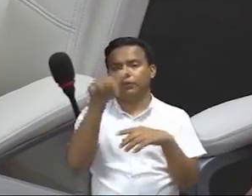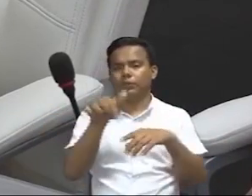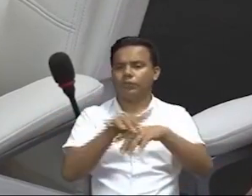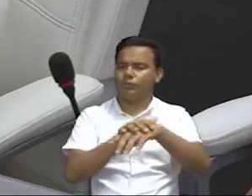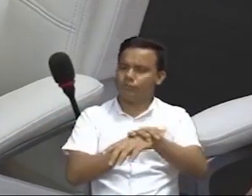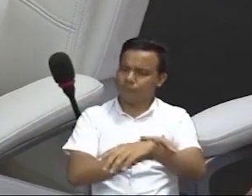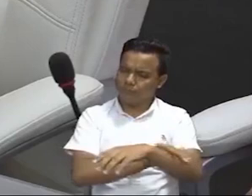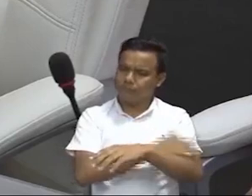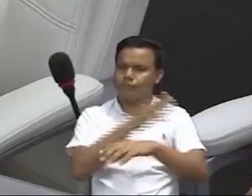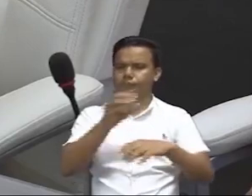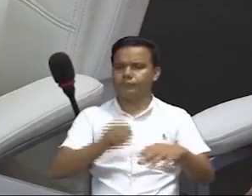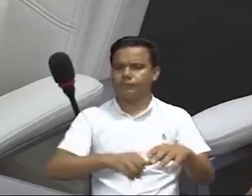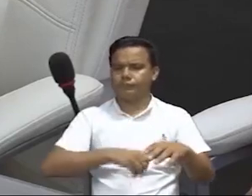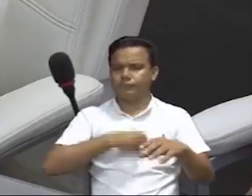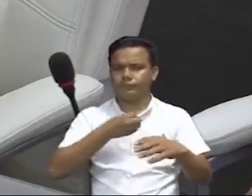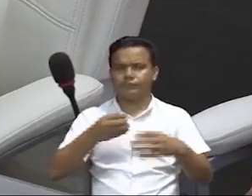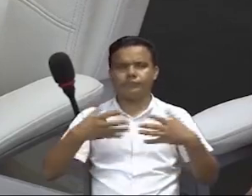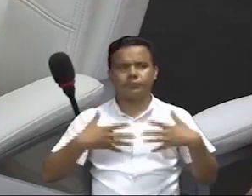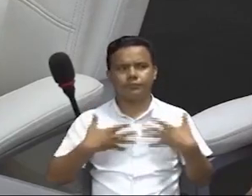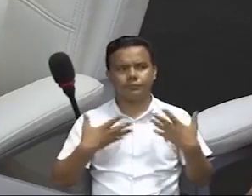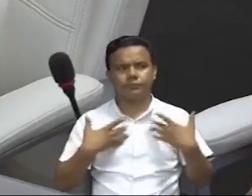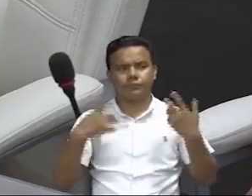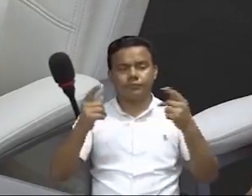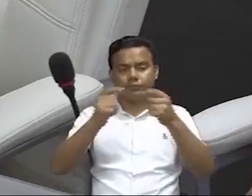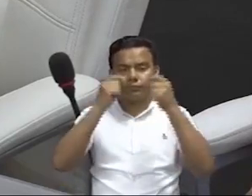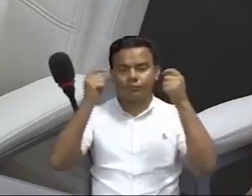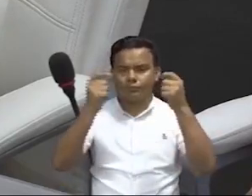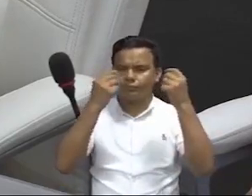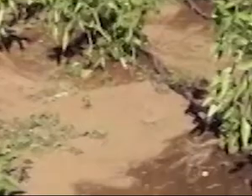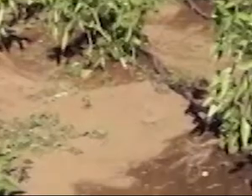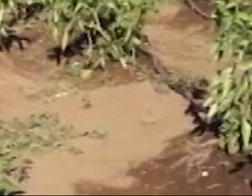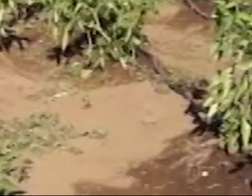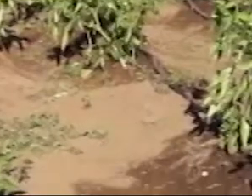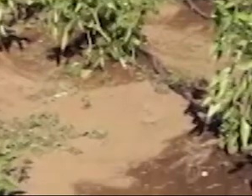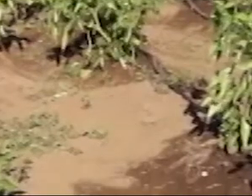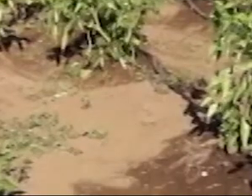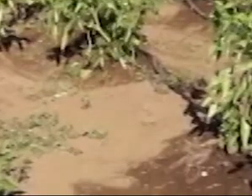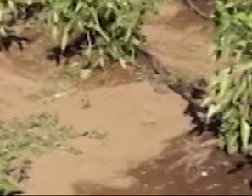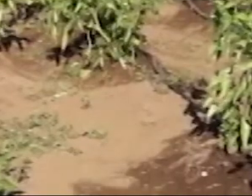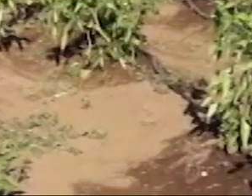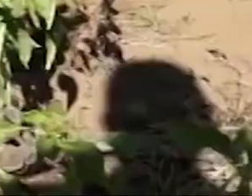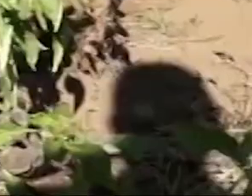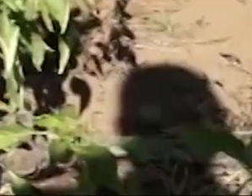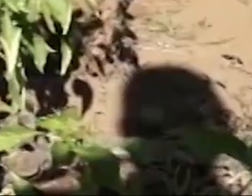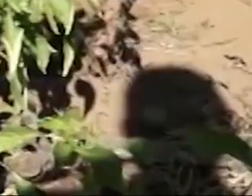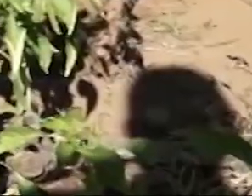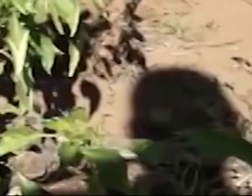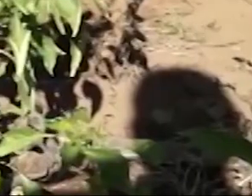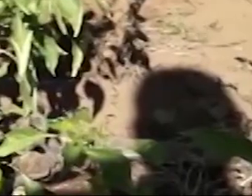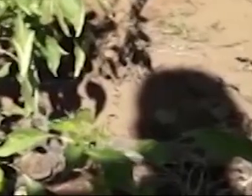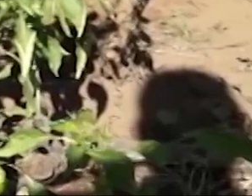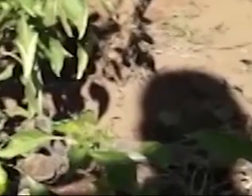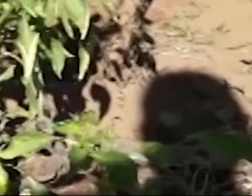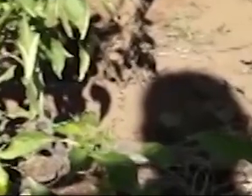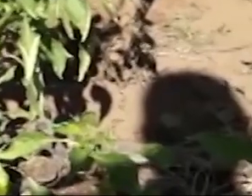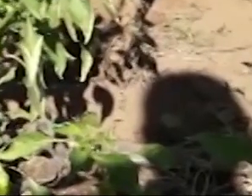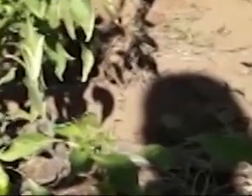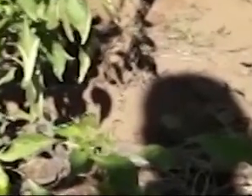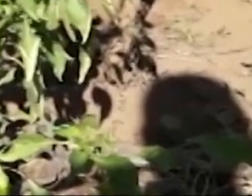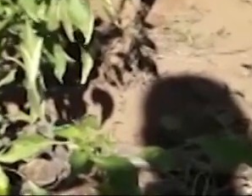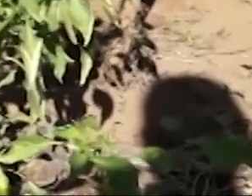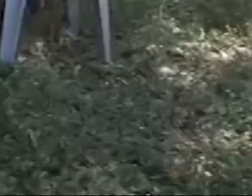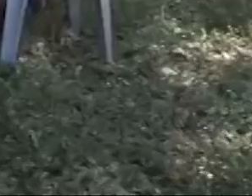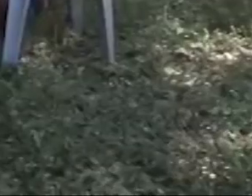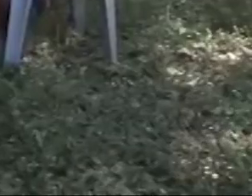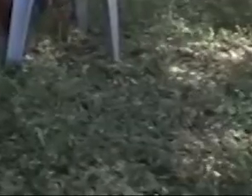sentimos orgullosas y contentas de celebrar tantas victorias. Pineda destacó la tecnificación con la que cuentan para